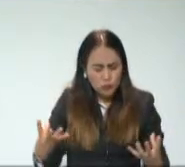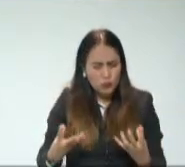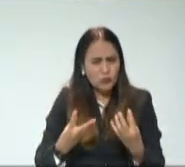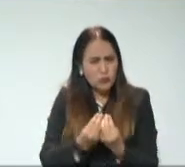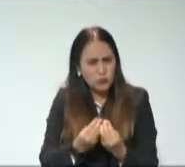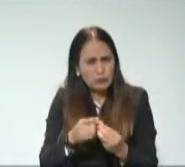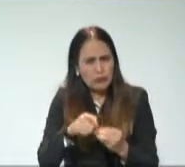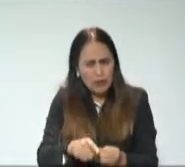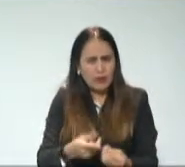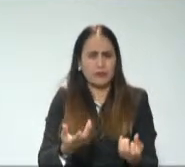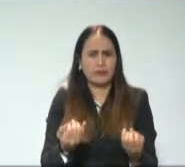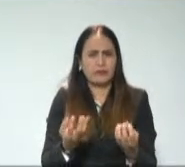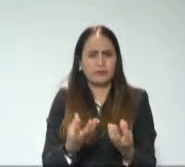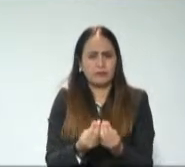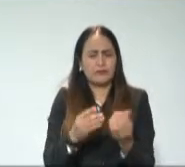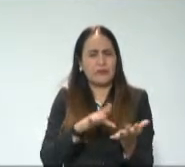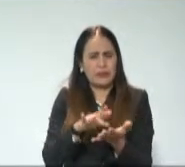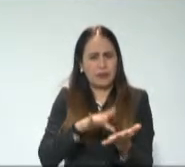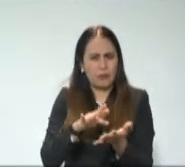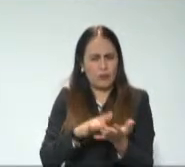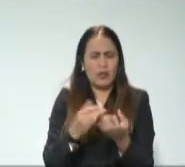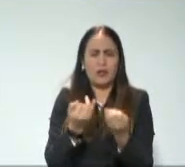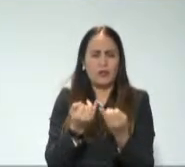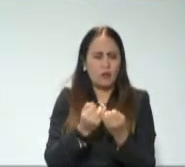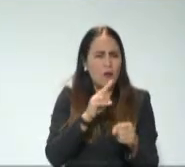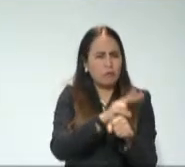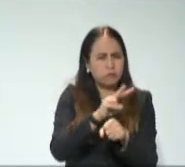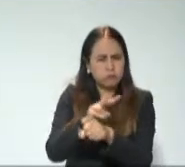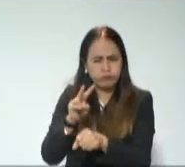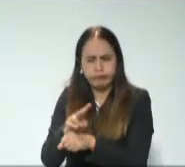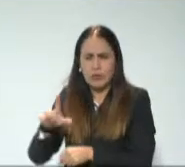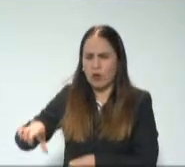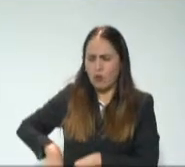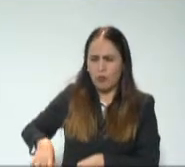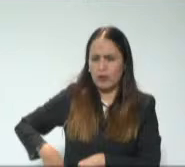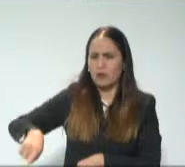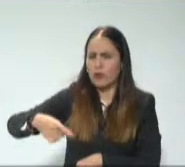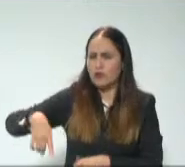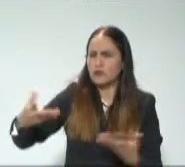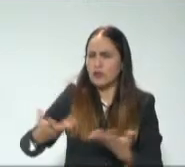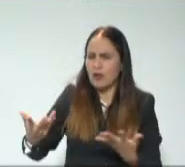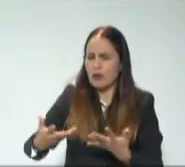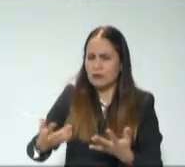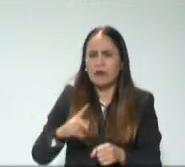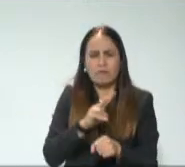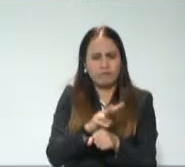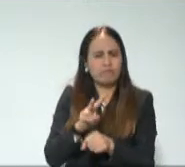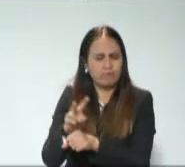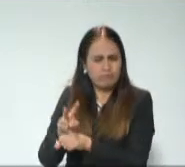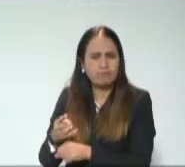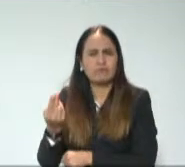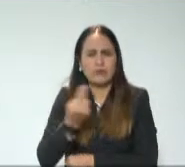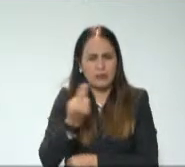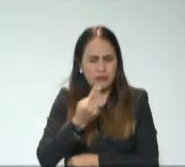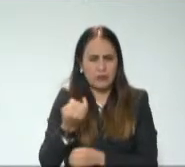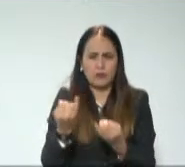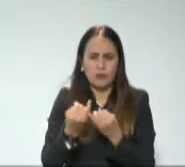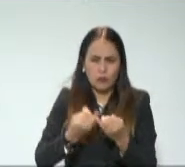y además monitoreen el trabajo hecho por las autoridades gubernamentales y proporcionen